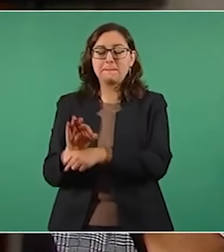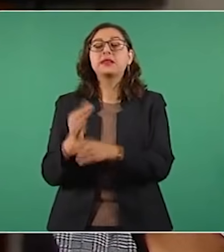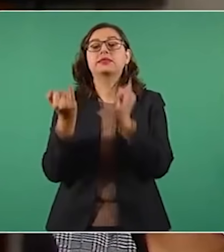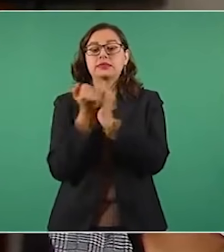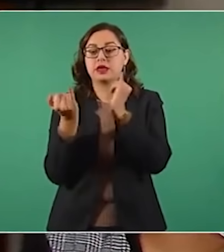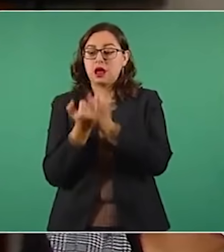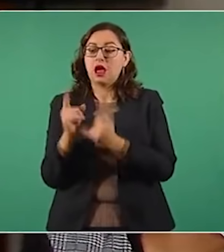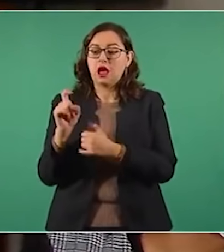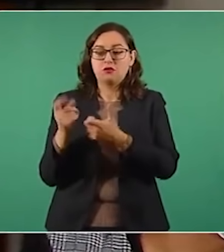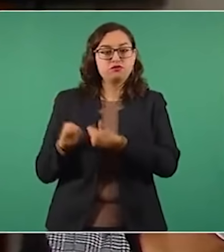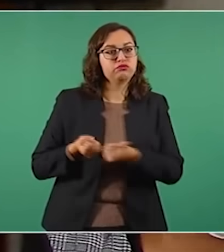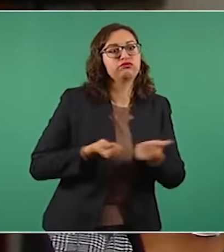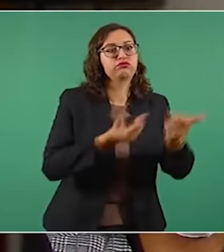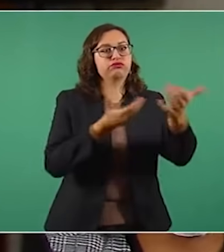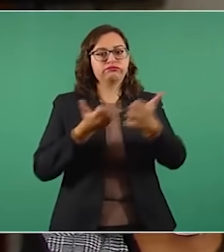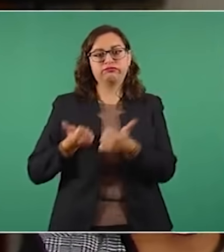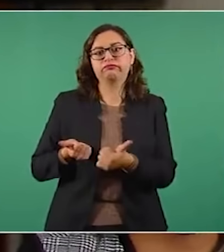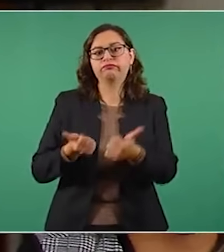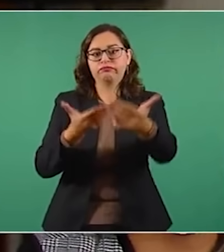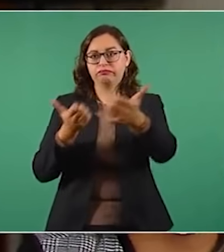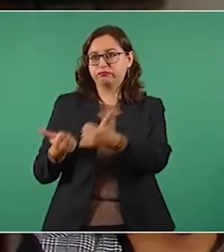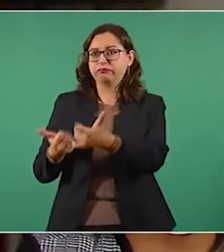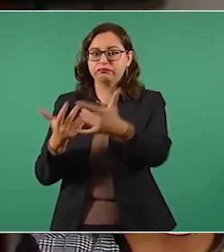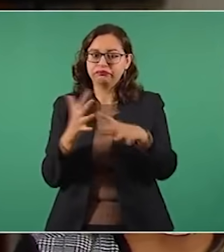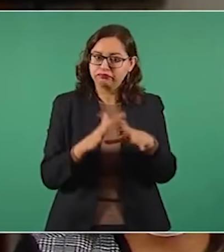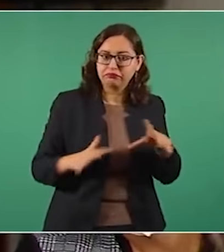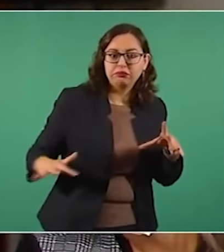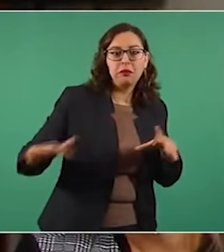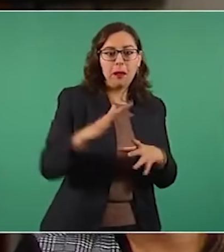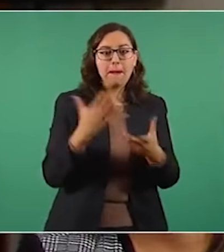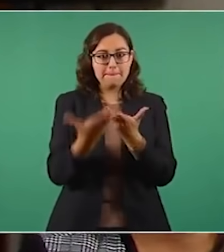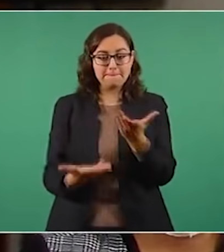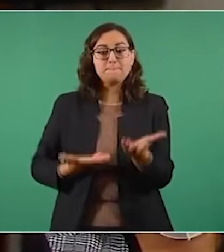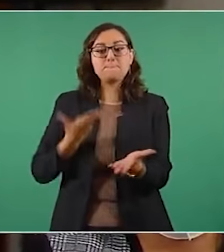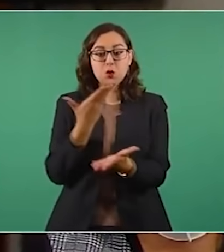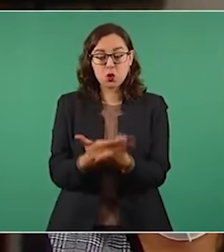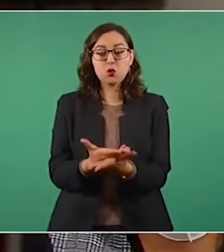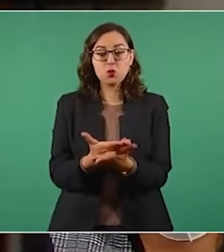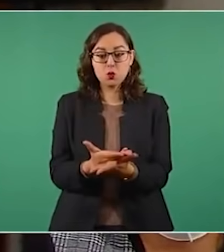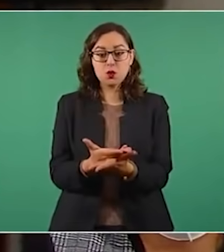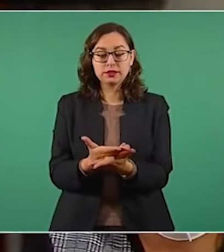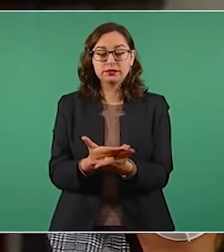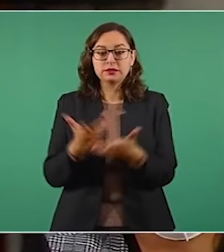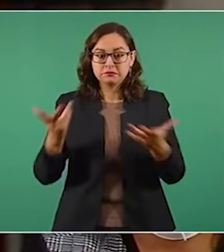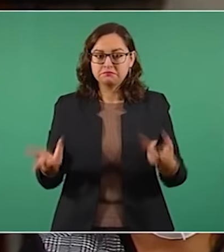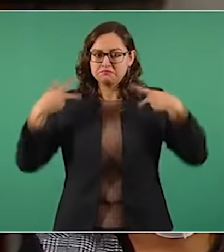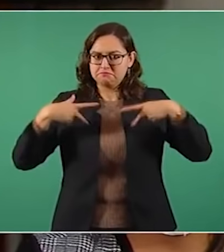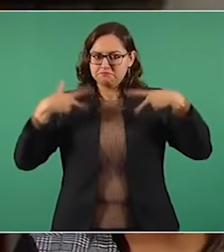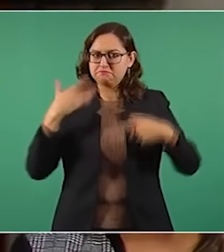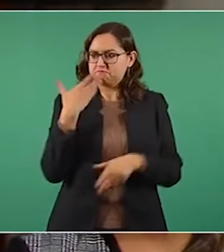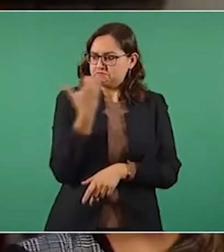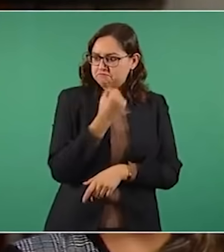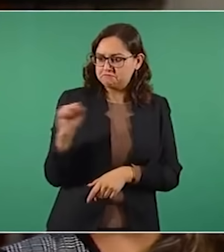a los Altos de Jalisco y a la área metropolitana de Guadalajara. Esta propuesta ha sido bien vista por algunos expertos